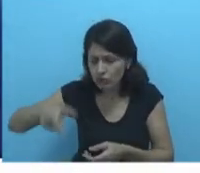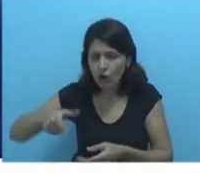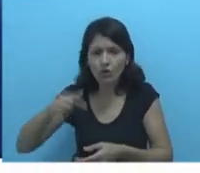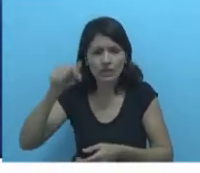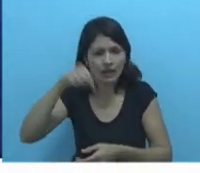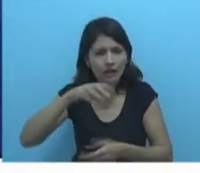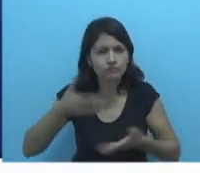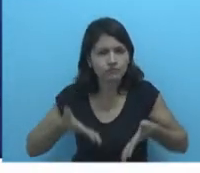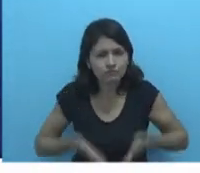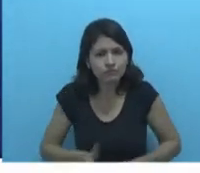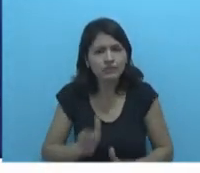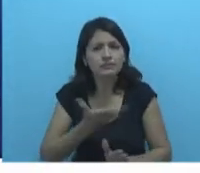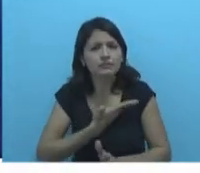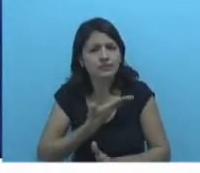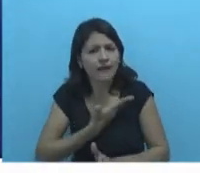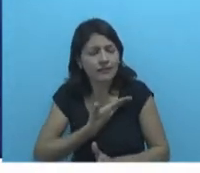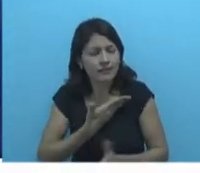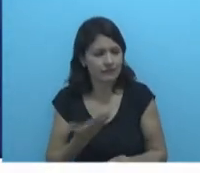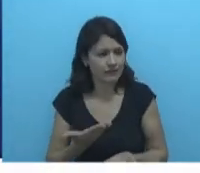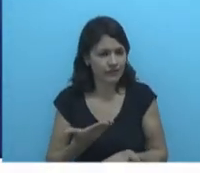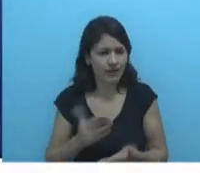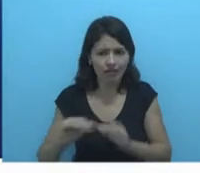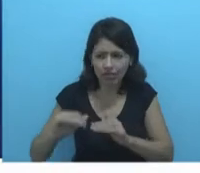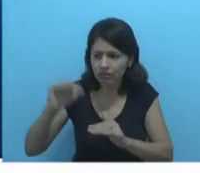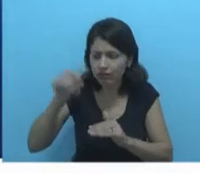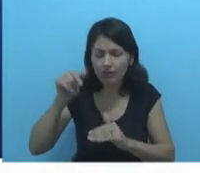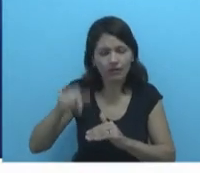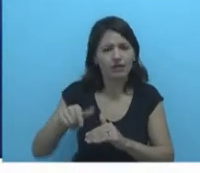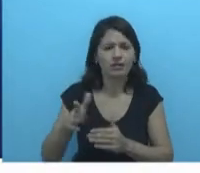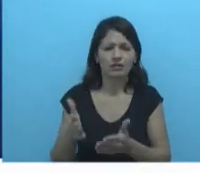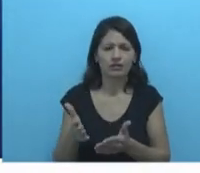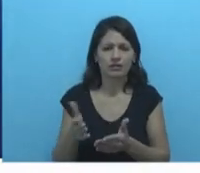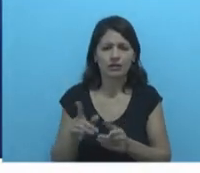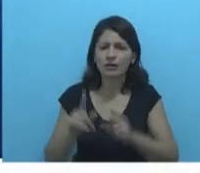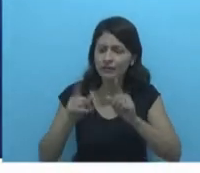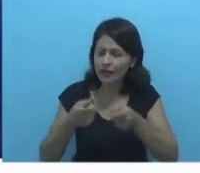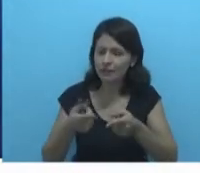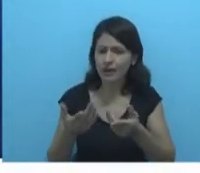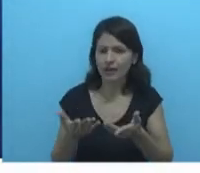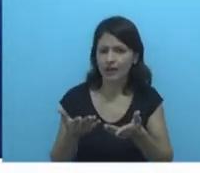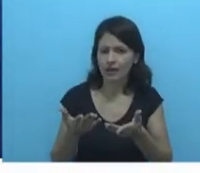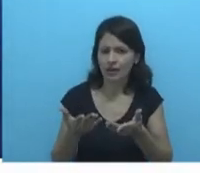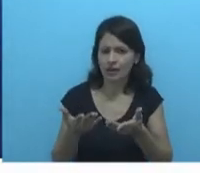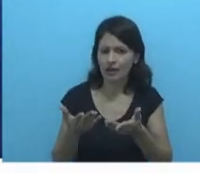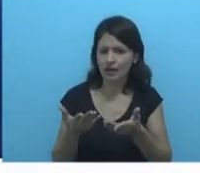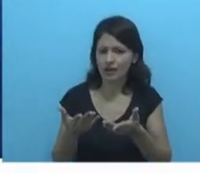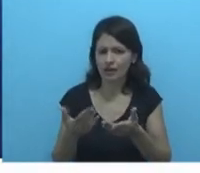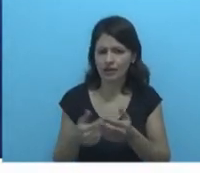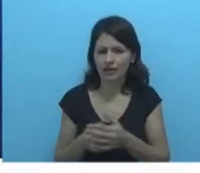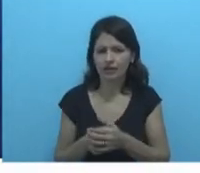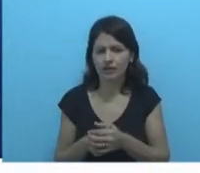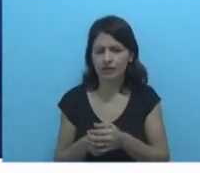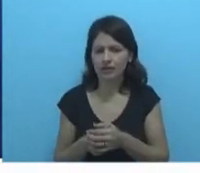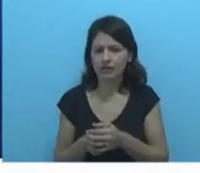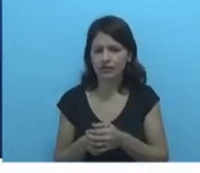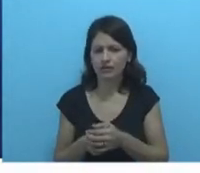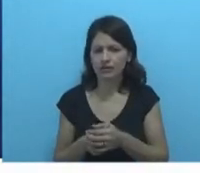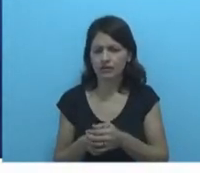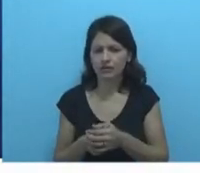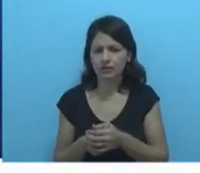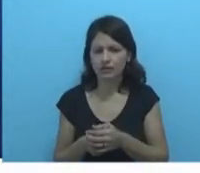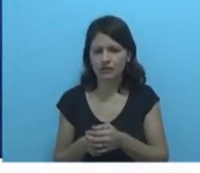a su casa todos los meses, que tienen que ver con esto. Uno que vive en zona en la